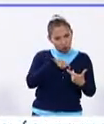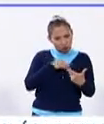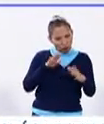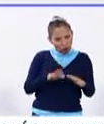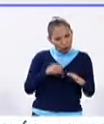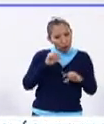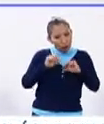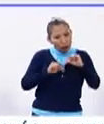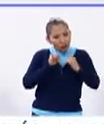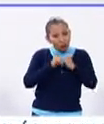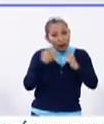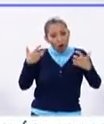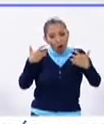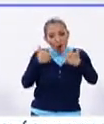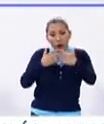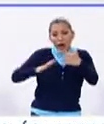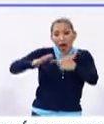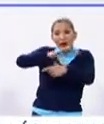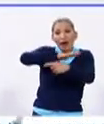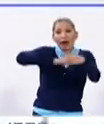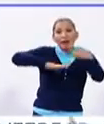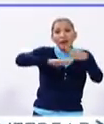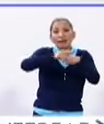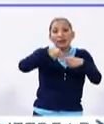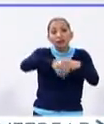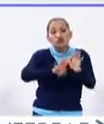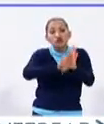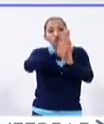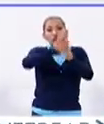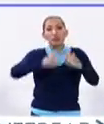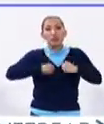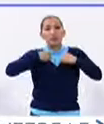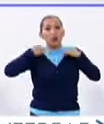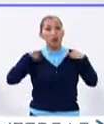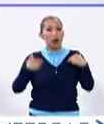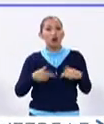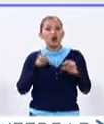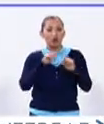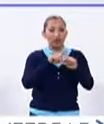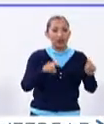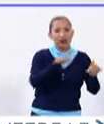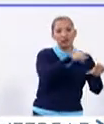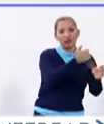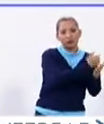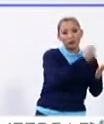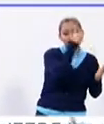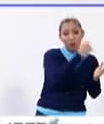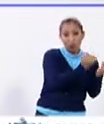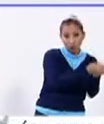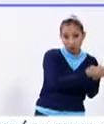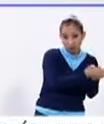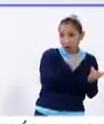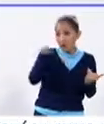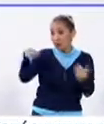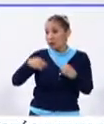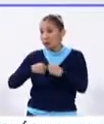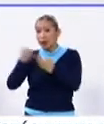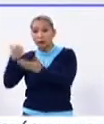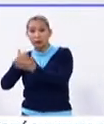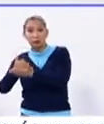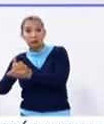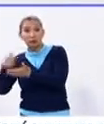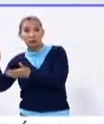que ir dando acorde al contexto en donde se va desarrollando el ser humano. No es lo mismo vivir en la Ciudad de México que en la